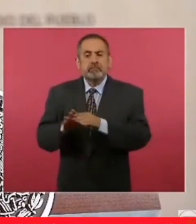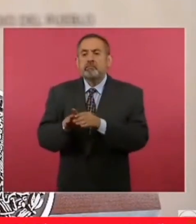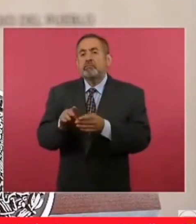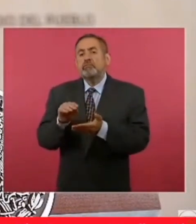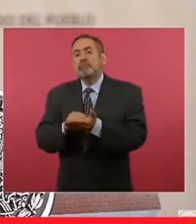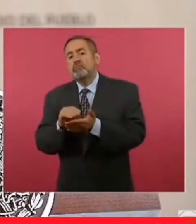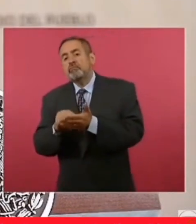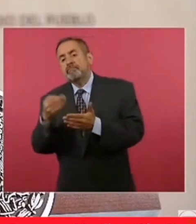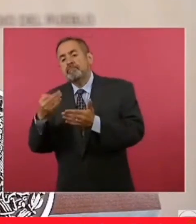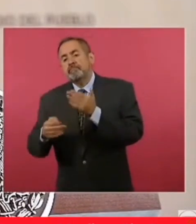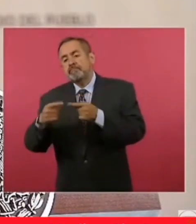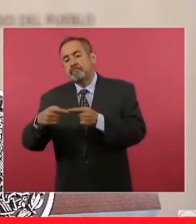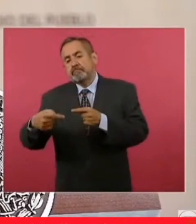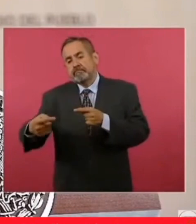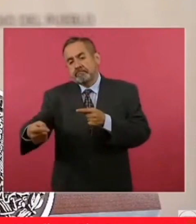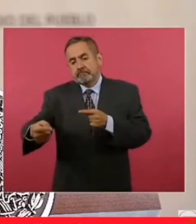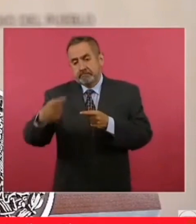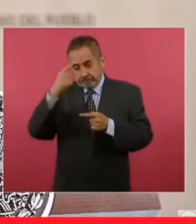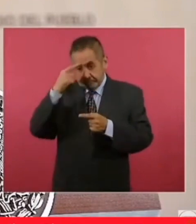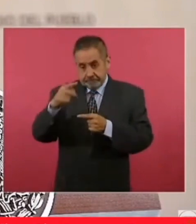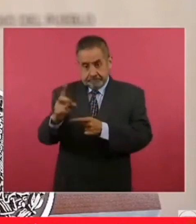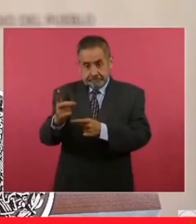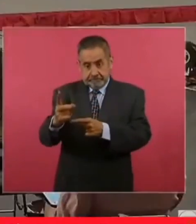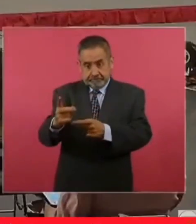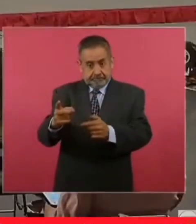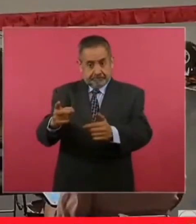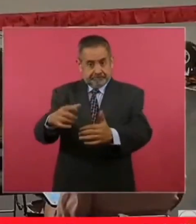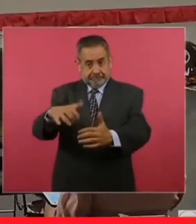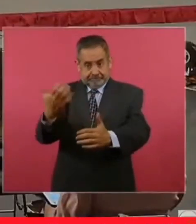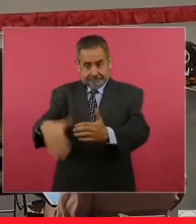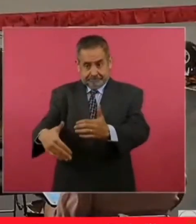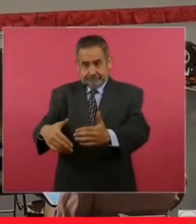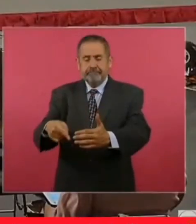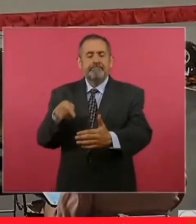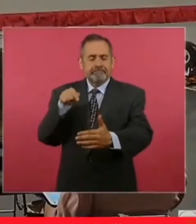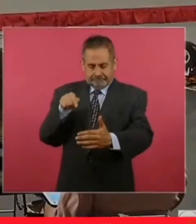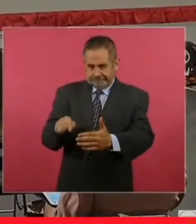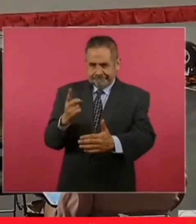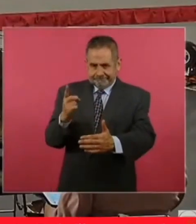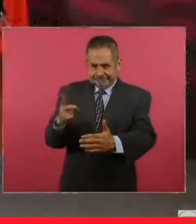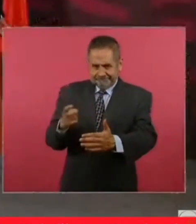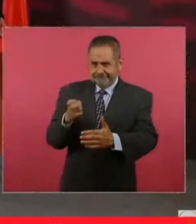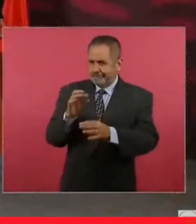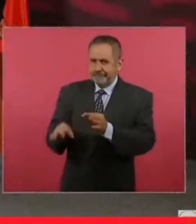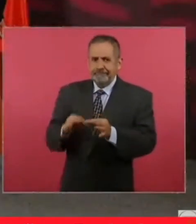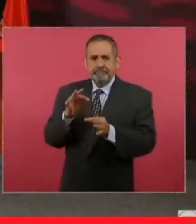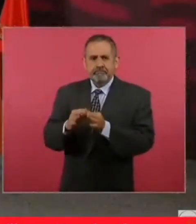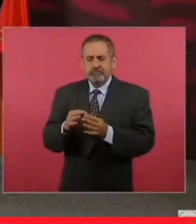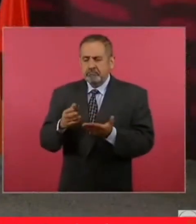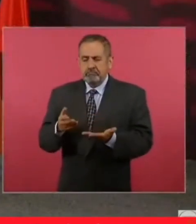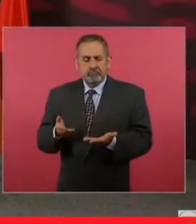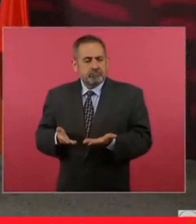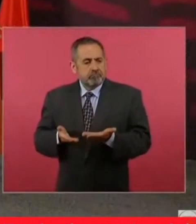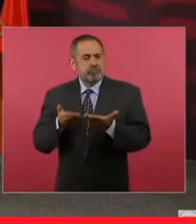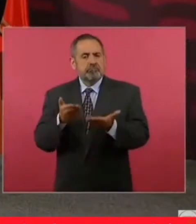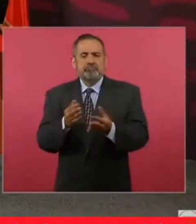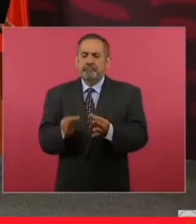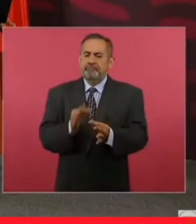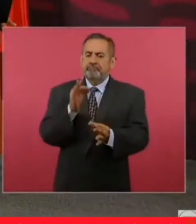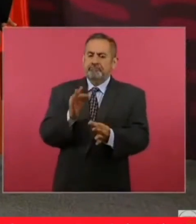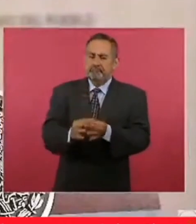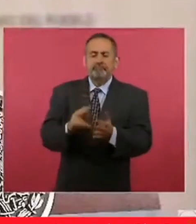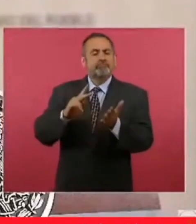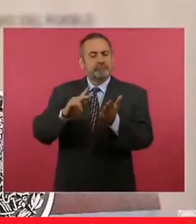resta para que antes de que termine el año estemos haciendo la entrega total de